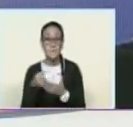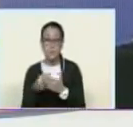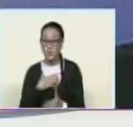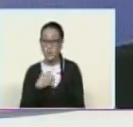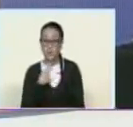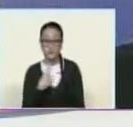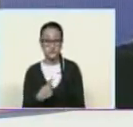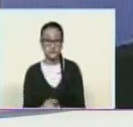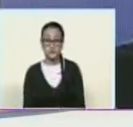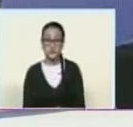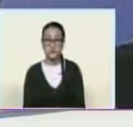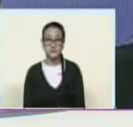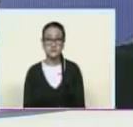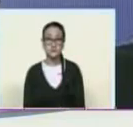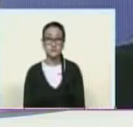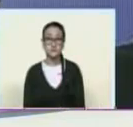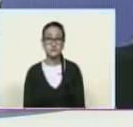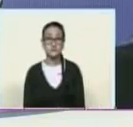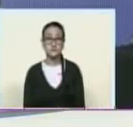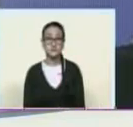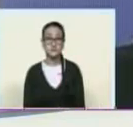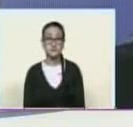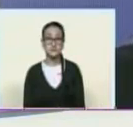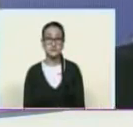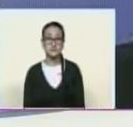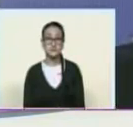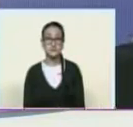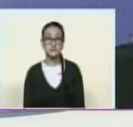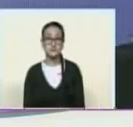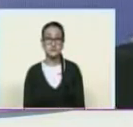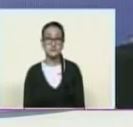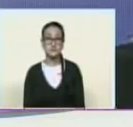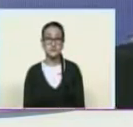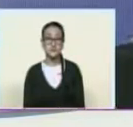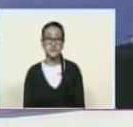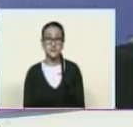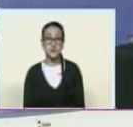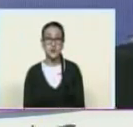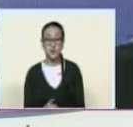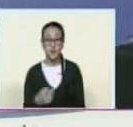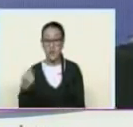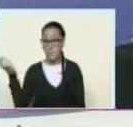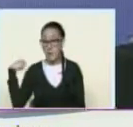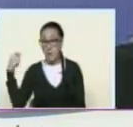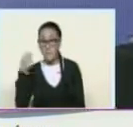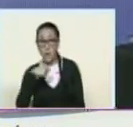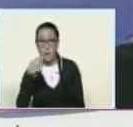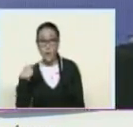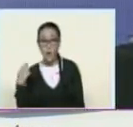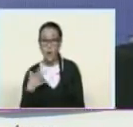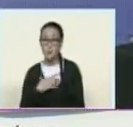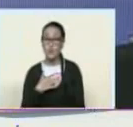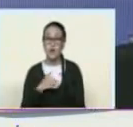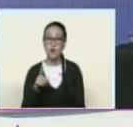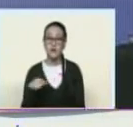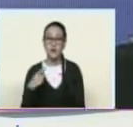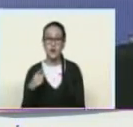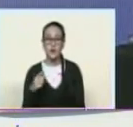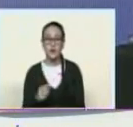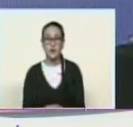Y uno no puede andar echándose cariaquito morado de cada rato cuando lo nombra. De hoy en adelante lo vamos a llamar